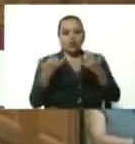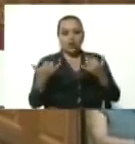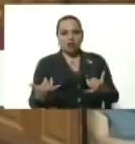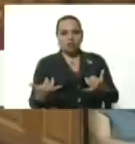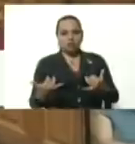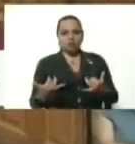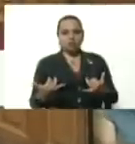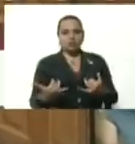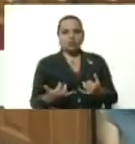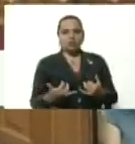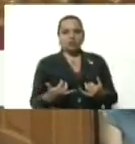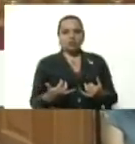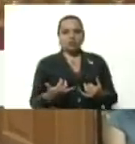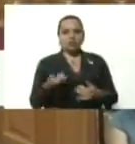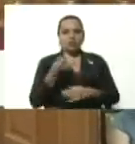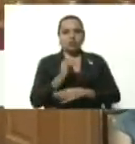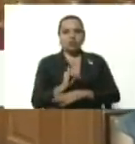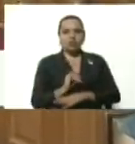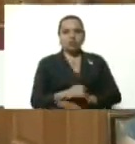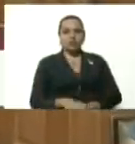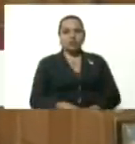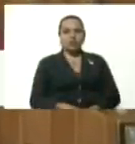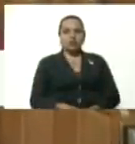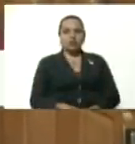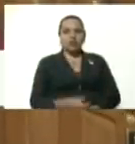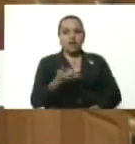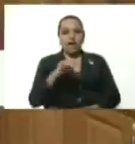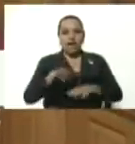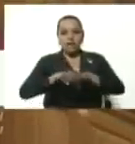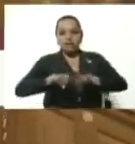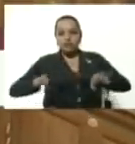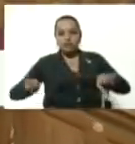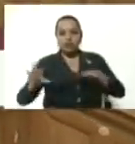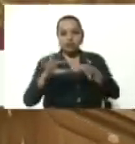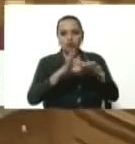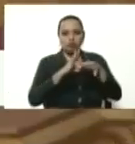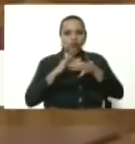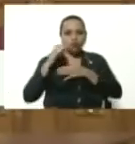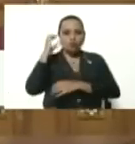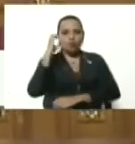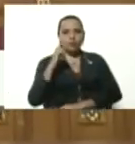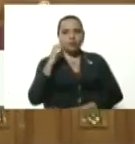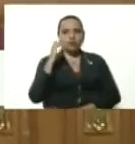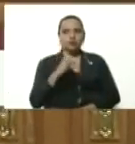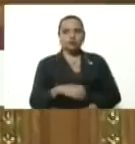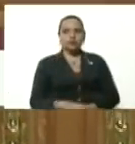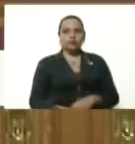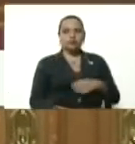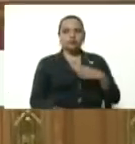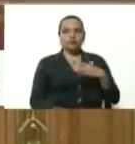instante va a causar división en la Unión Europea, en esa